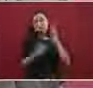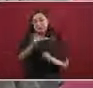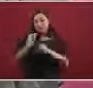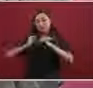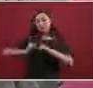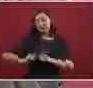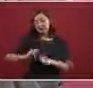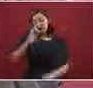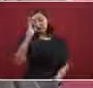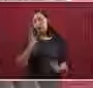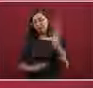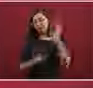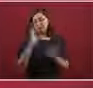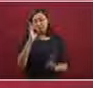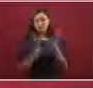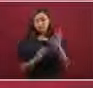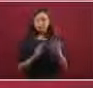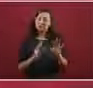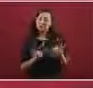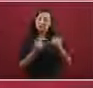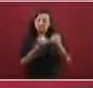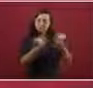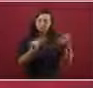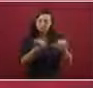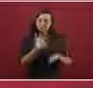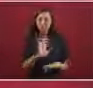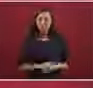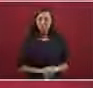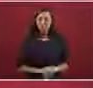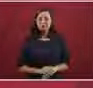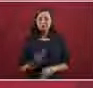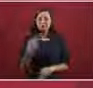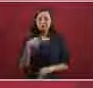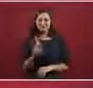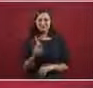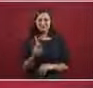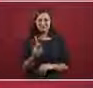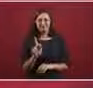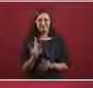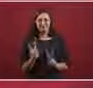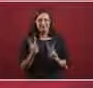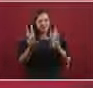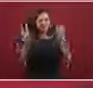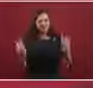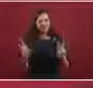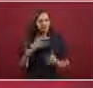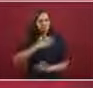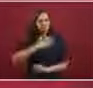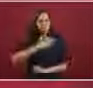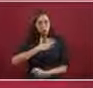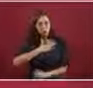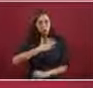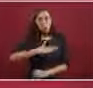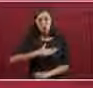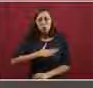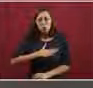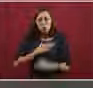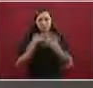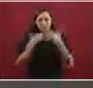Judicial. Sin embargo, es un asunto de justicia muy grave, y por